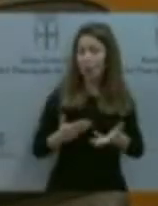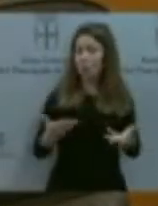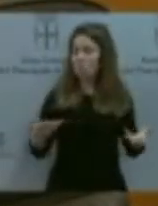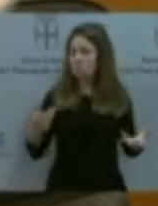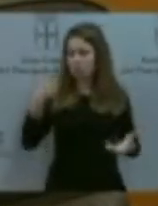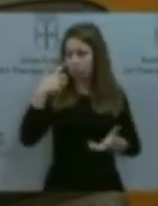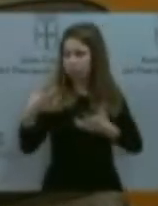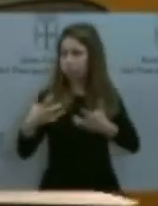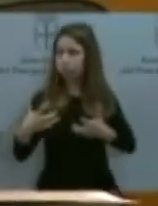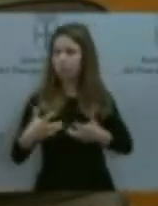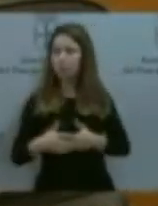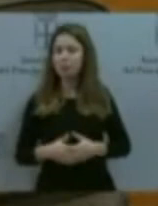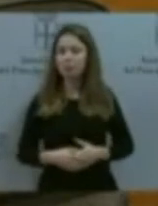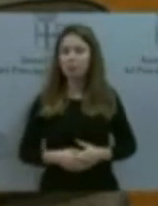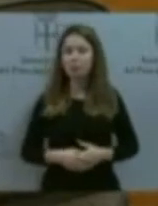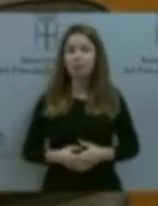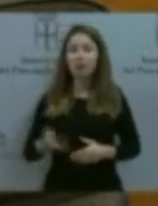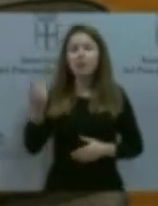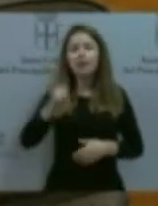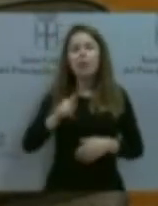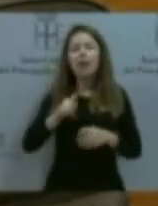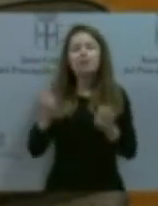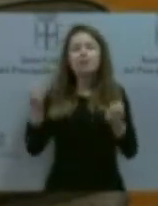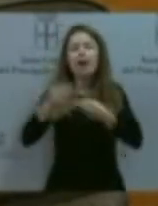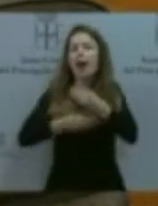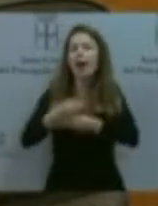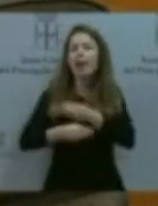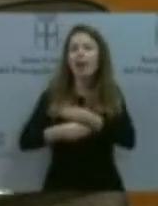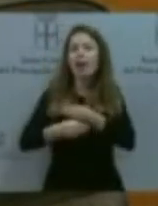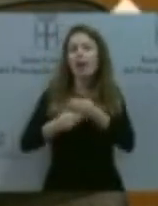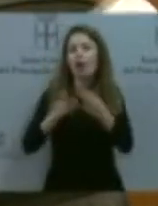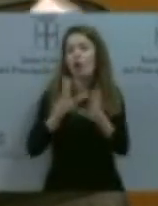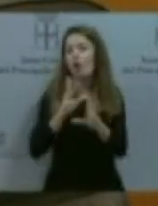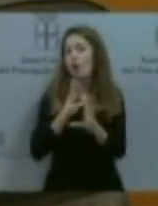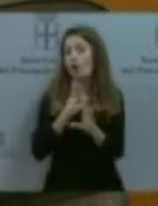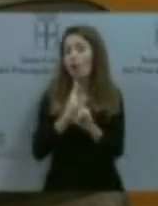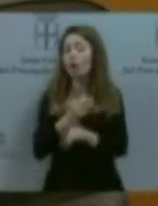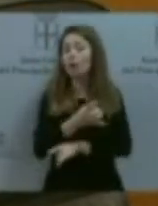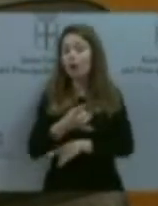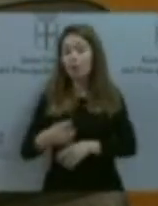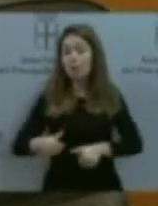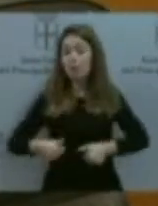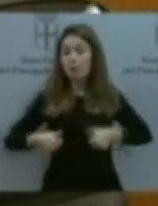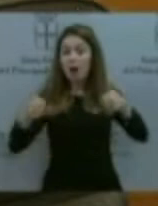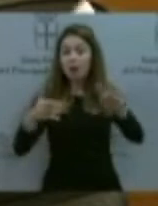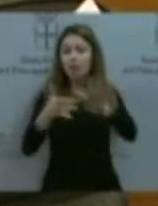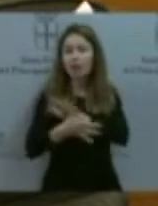para actuar ante el endeudamiento, lo que necesitamos, desde nuestro punto de vista, es una reforma fiscal. Es